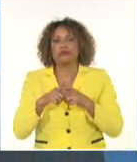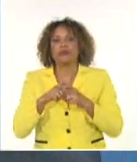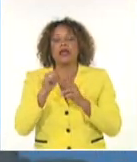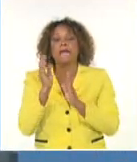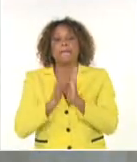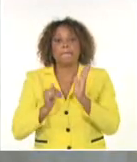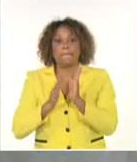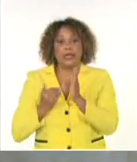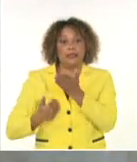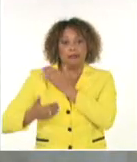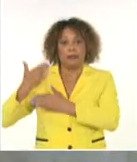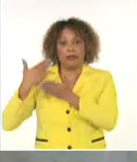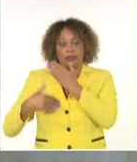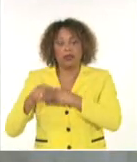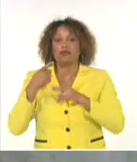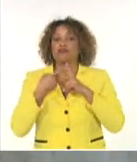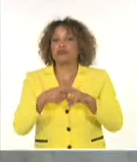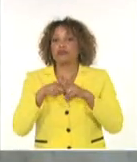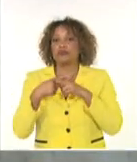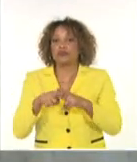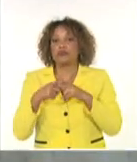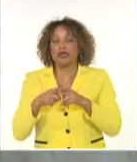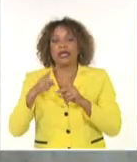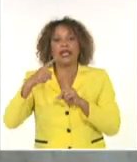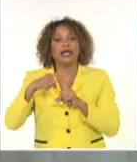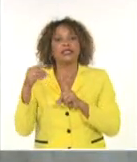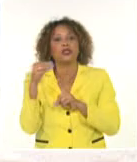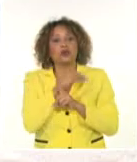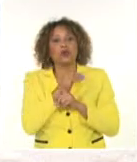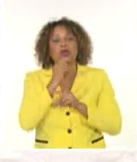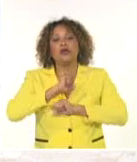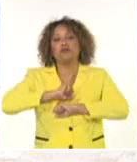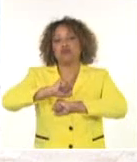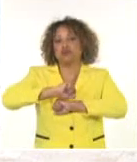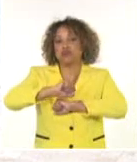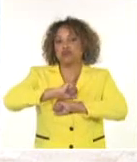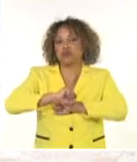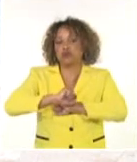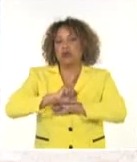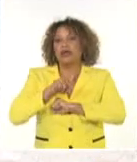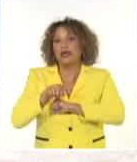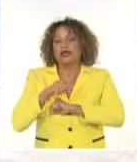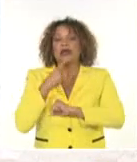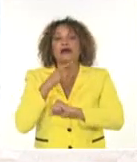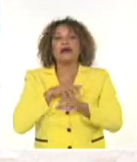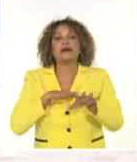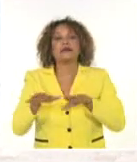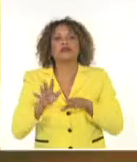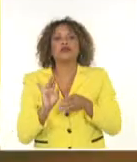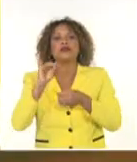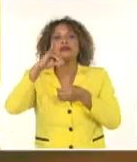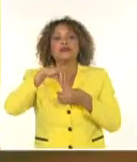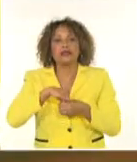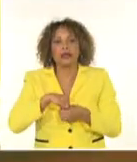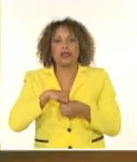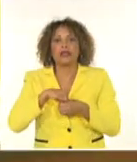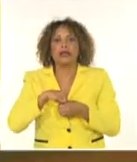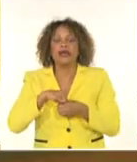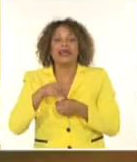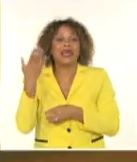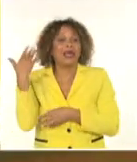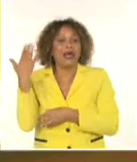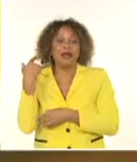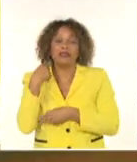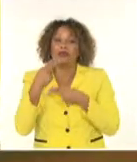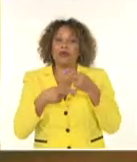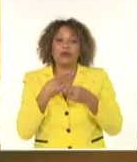se ha trabajado en la reparación civil y tecnológica de esta planta potabilizadora, con acciones integrales que no se realizaban desde